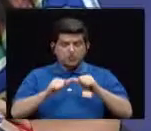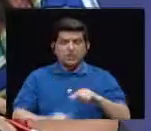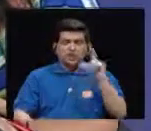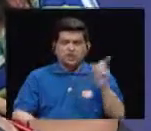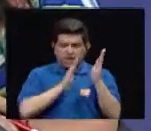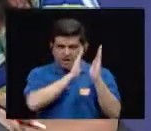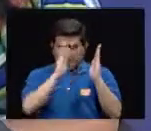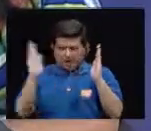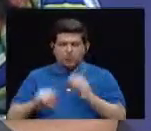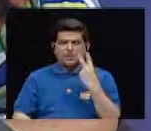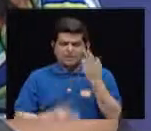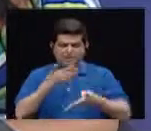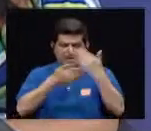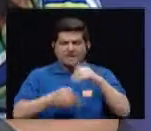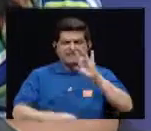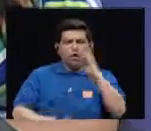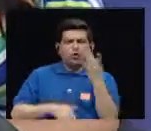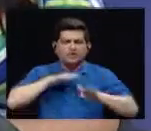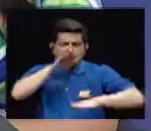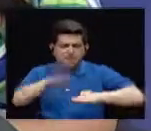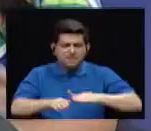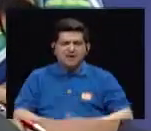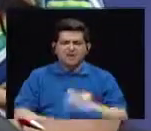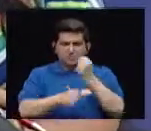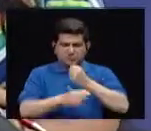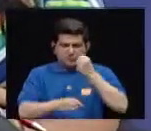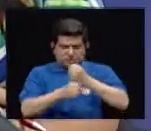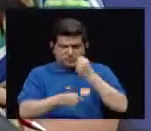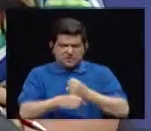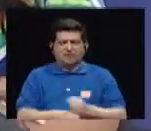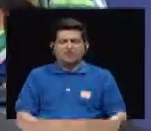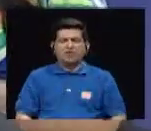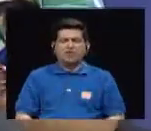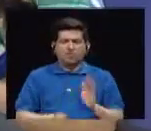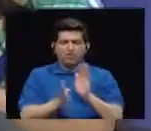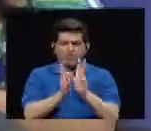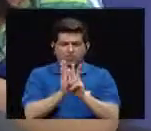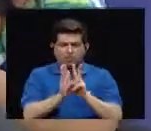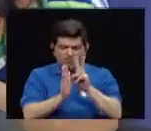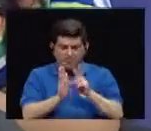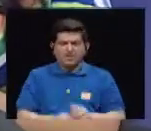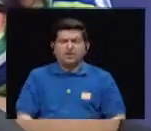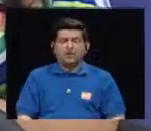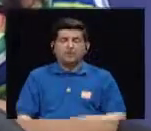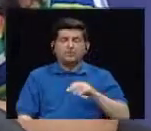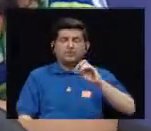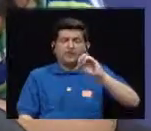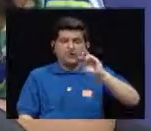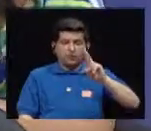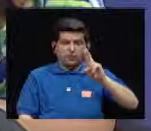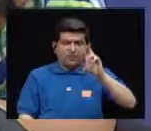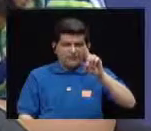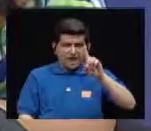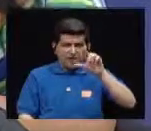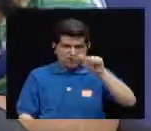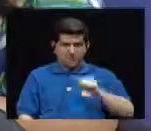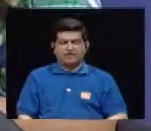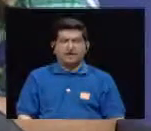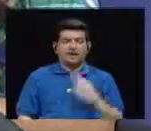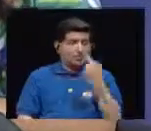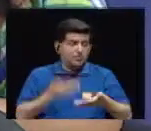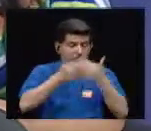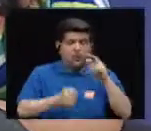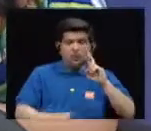Continuamos el lunes de Cinemateca. Acaba de ver El Octavo Paso, un cortometraje de Rubén Darío Arena, y ya cambiamos de tema, Rubén. Como